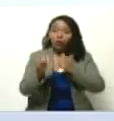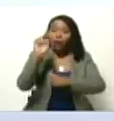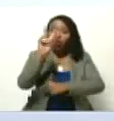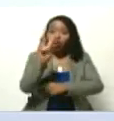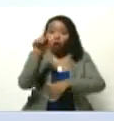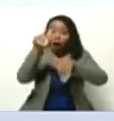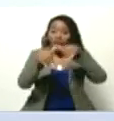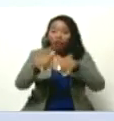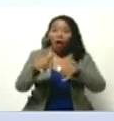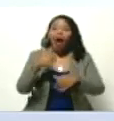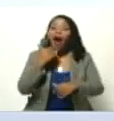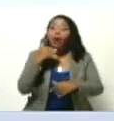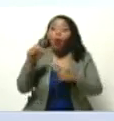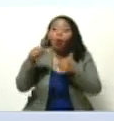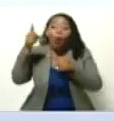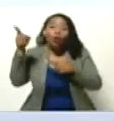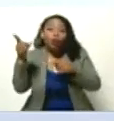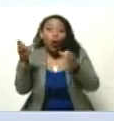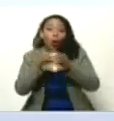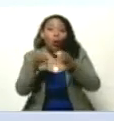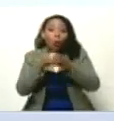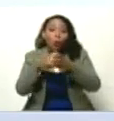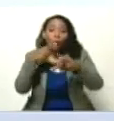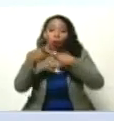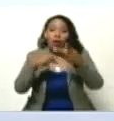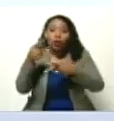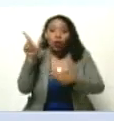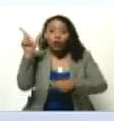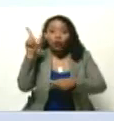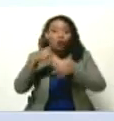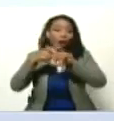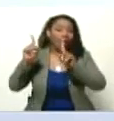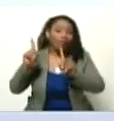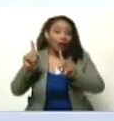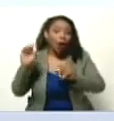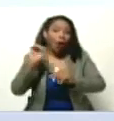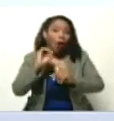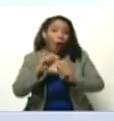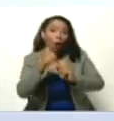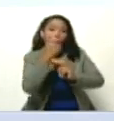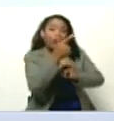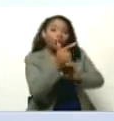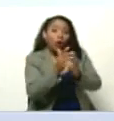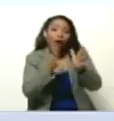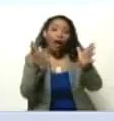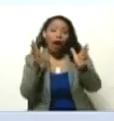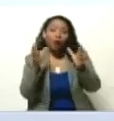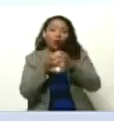por algún partido distinto al PSUV o al gran Polo Patriótico.